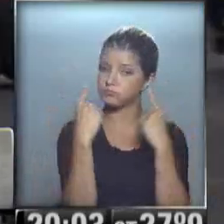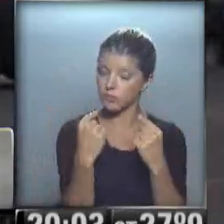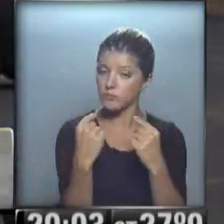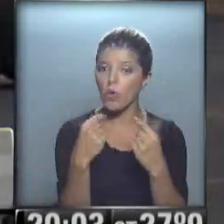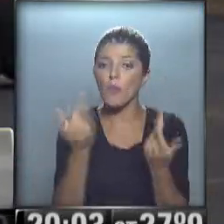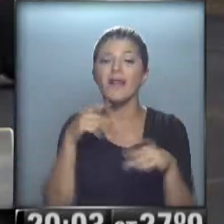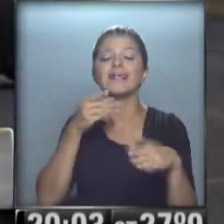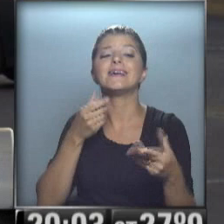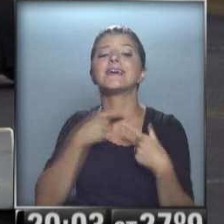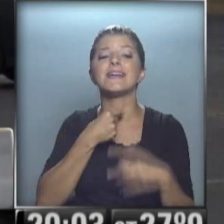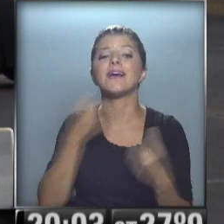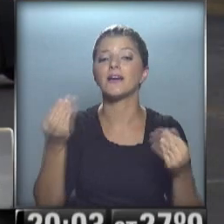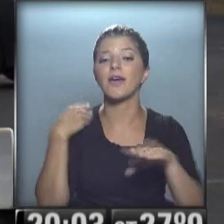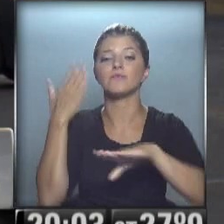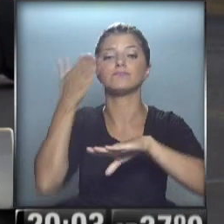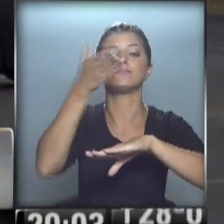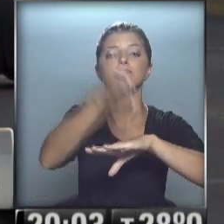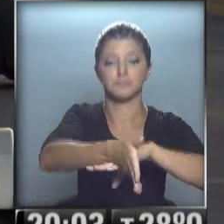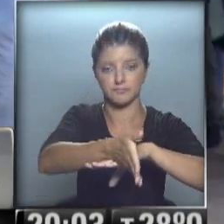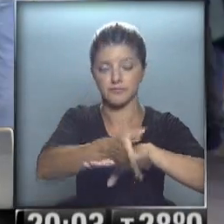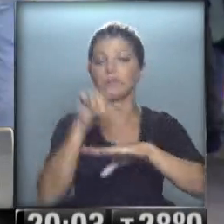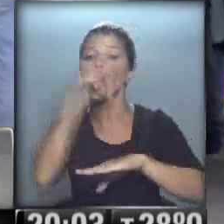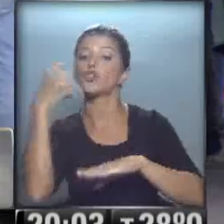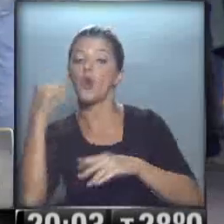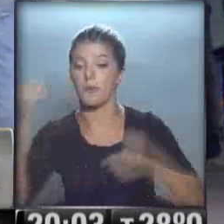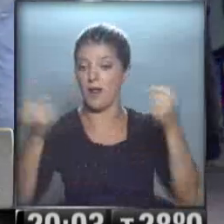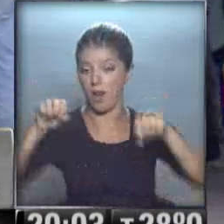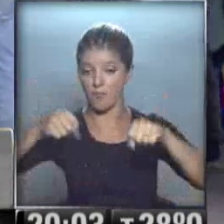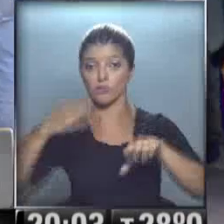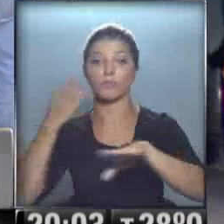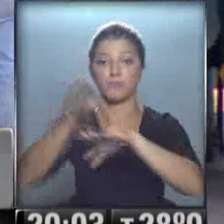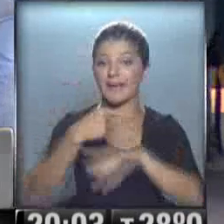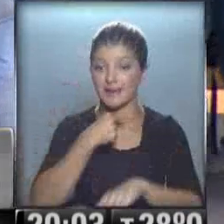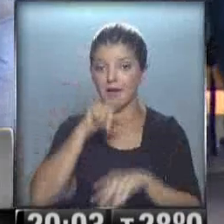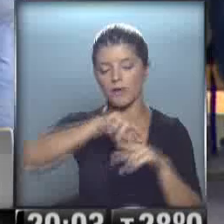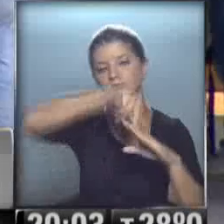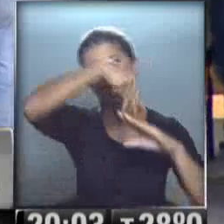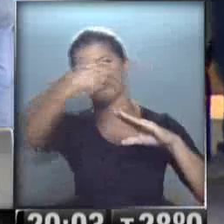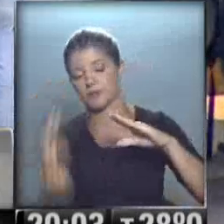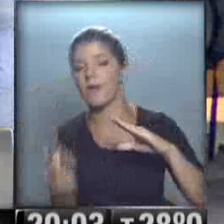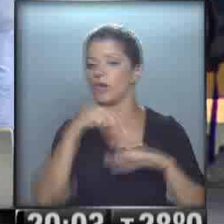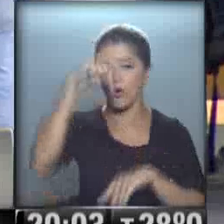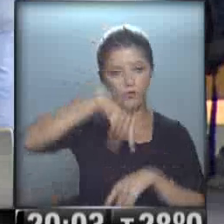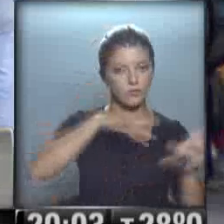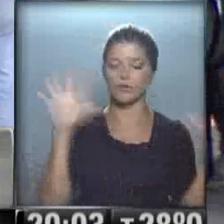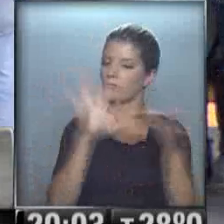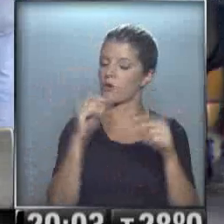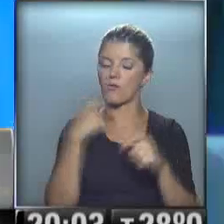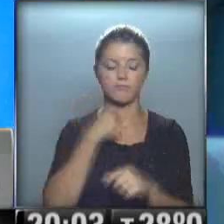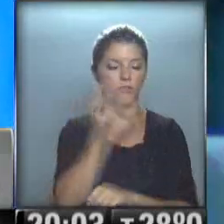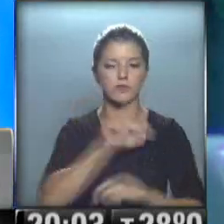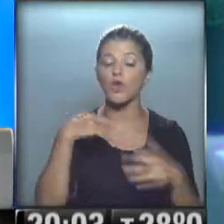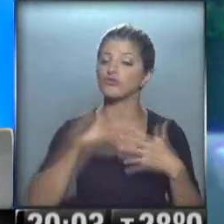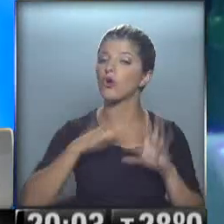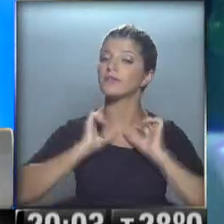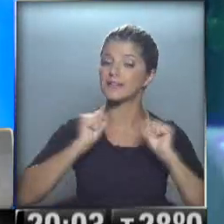por intentar cruzar el piquete con su moto. Textualmente dijo: no quiero saber más nada con esto, renuncio como secretario general,